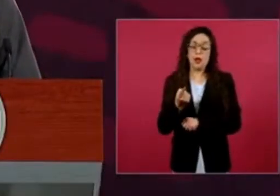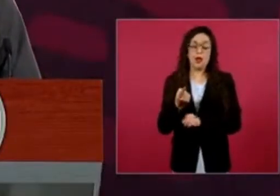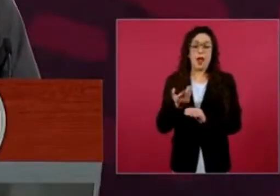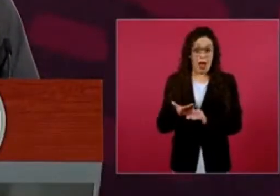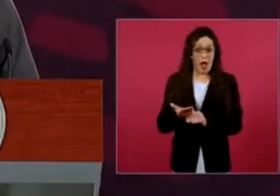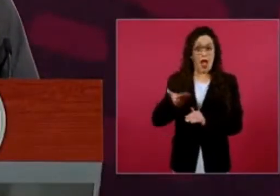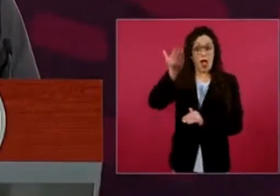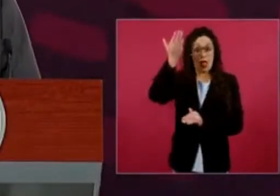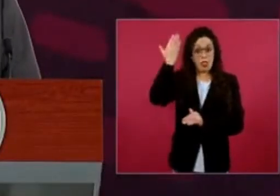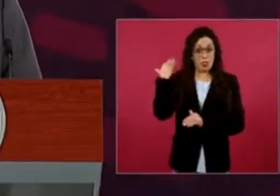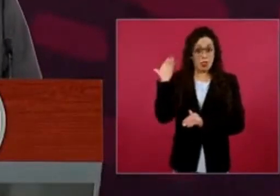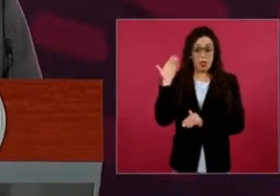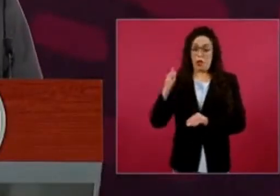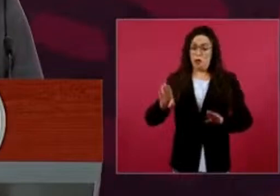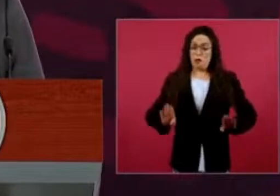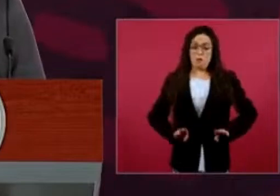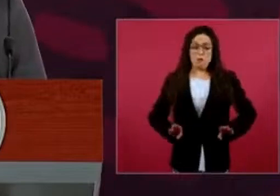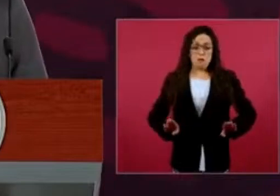se actuaba